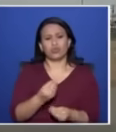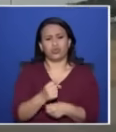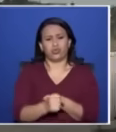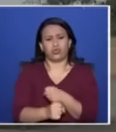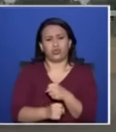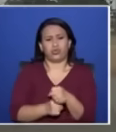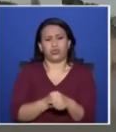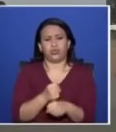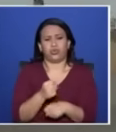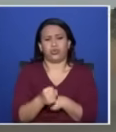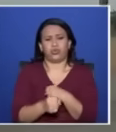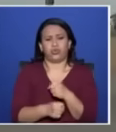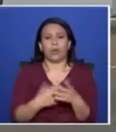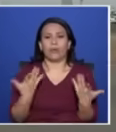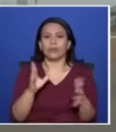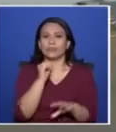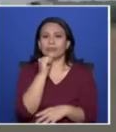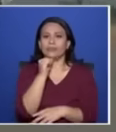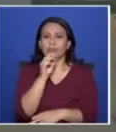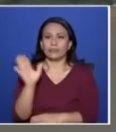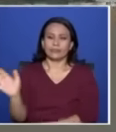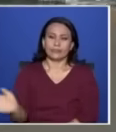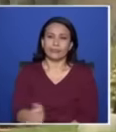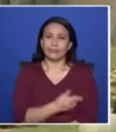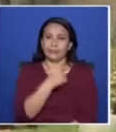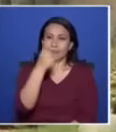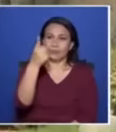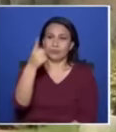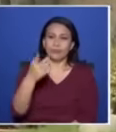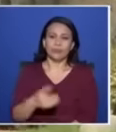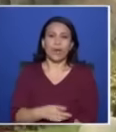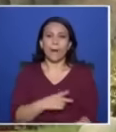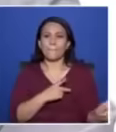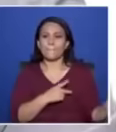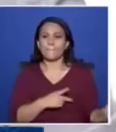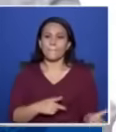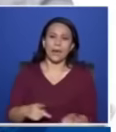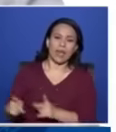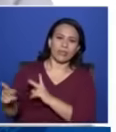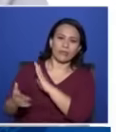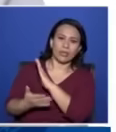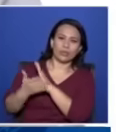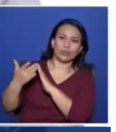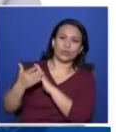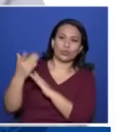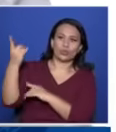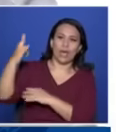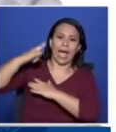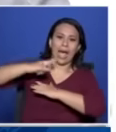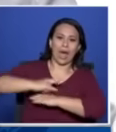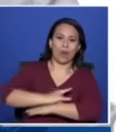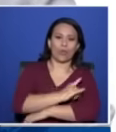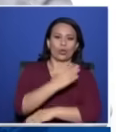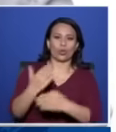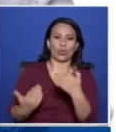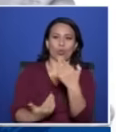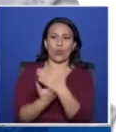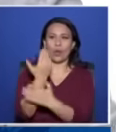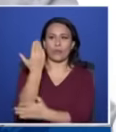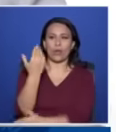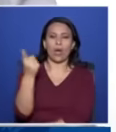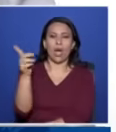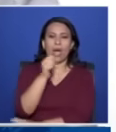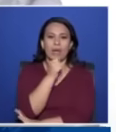La construcción del nuevo aeropuerto de Guayaquil, planificado en el sector de Daular, fue uno de los temas abordados en el enlace radial de